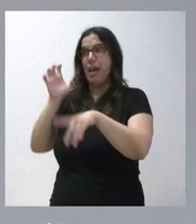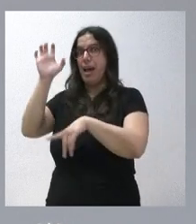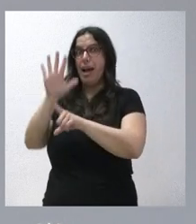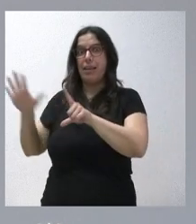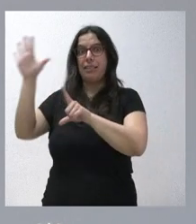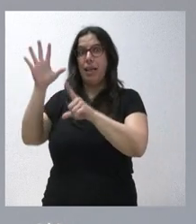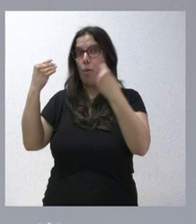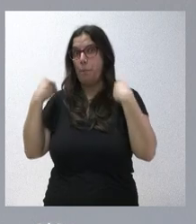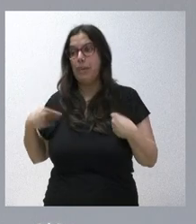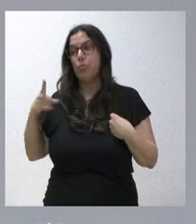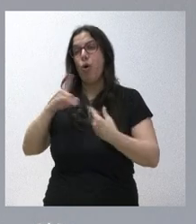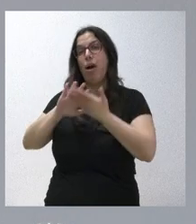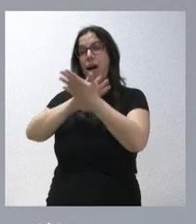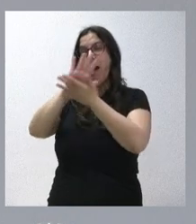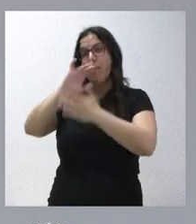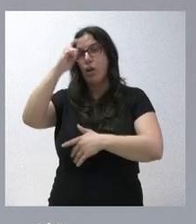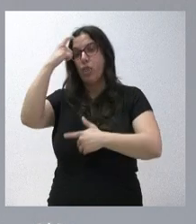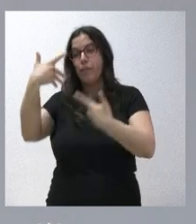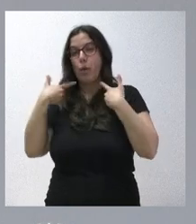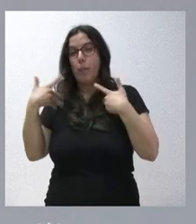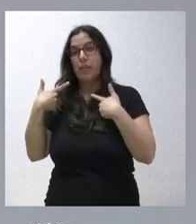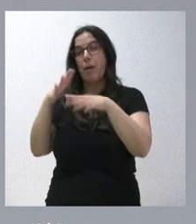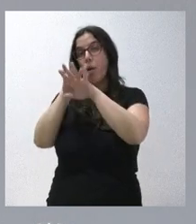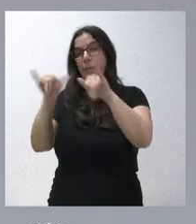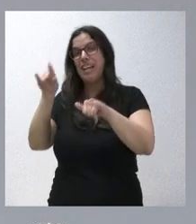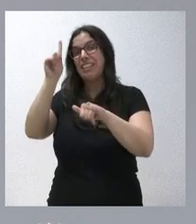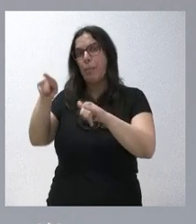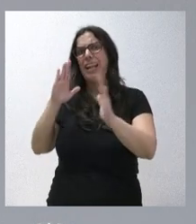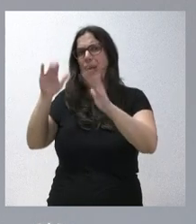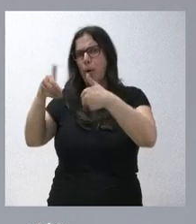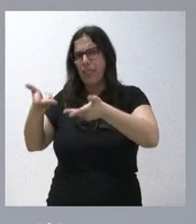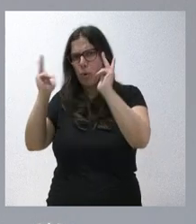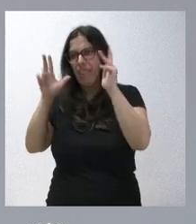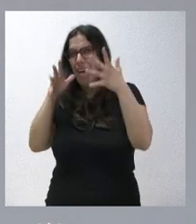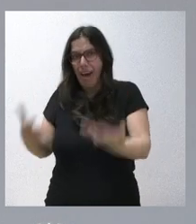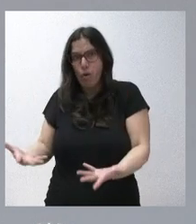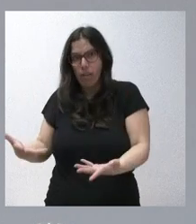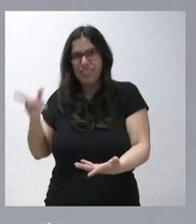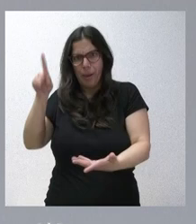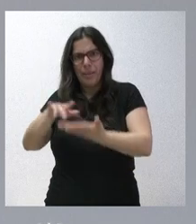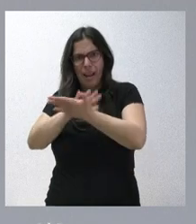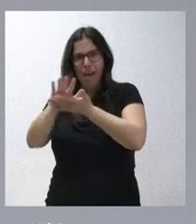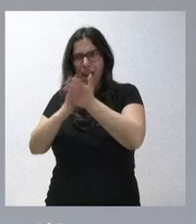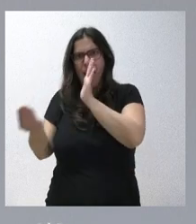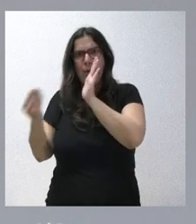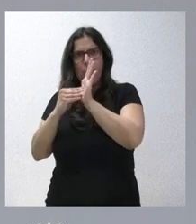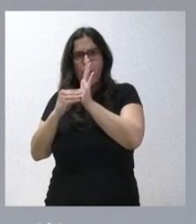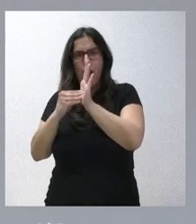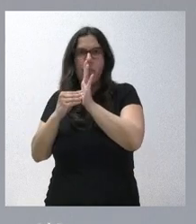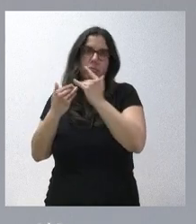habla de víctimas y de reparaciones en la época democrática actual que es mucho más